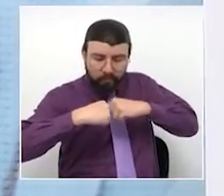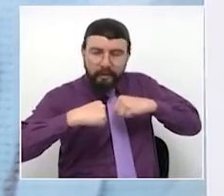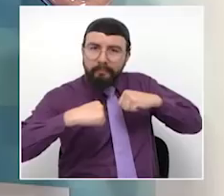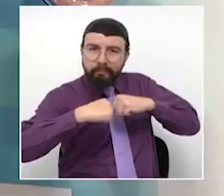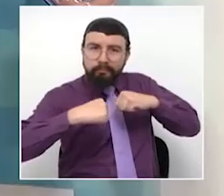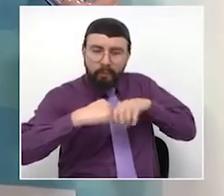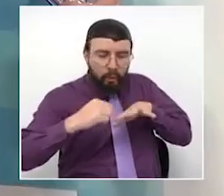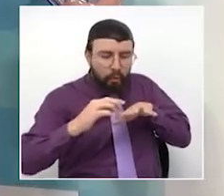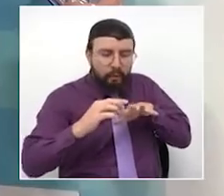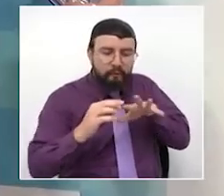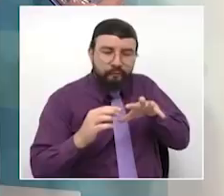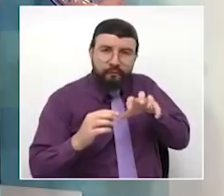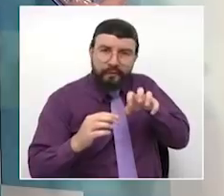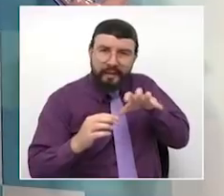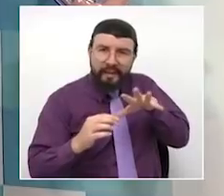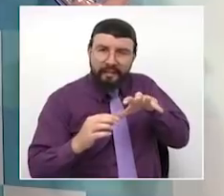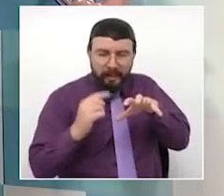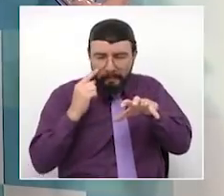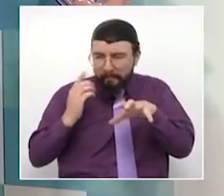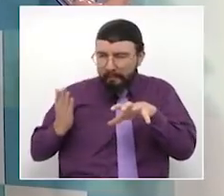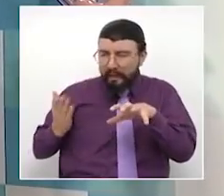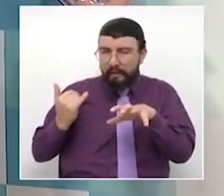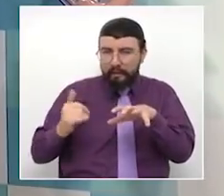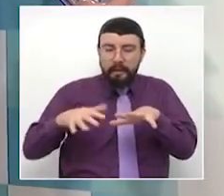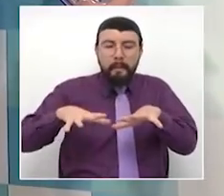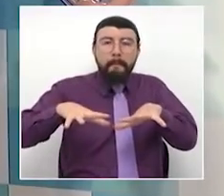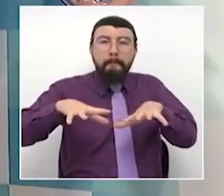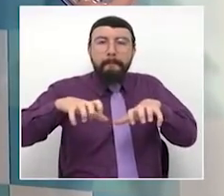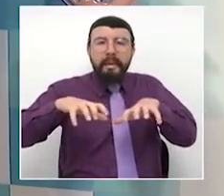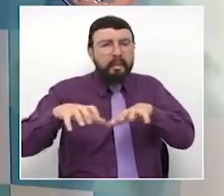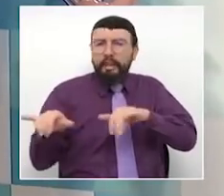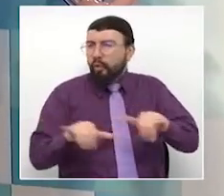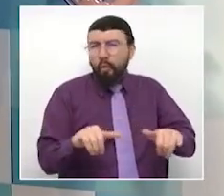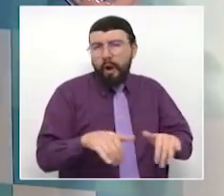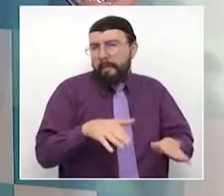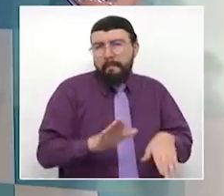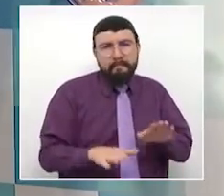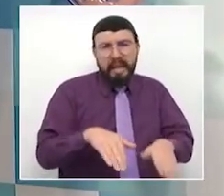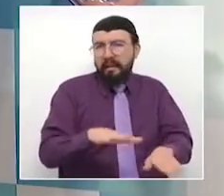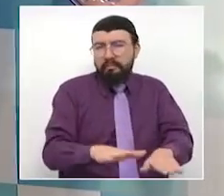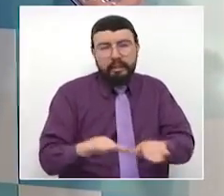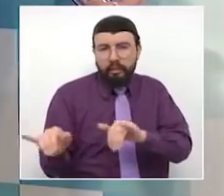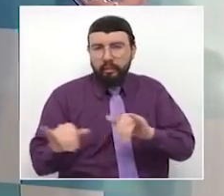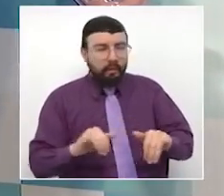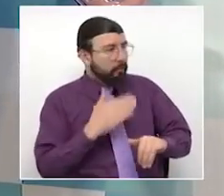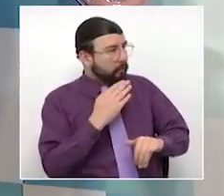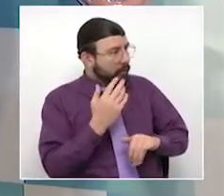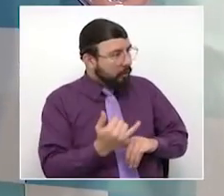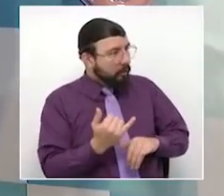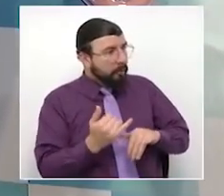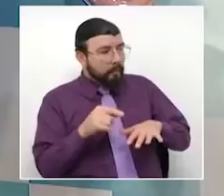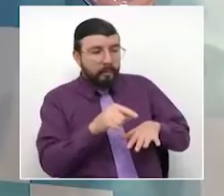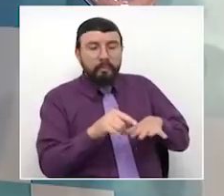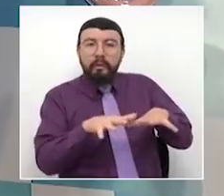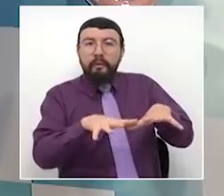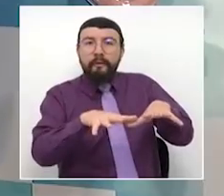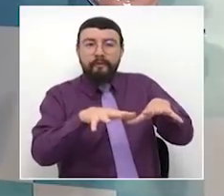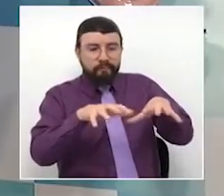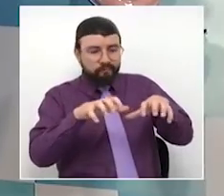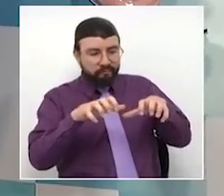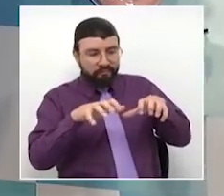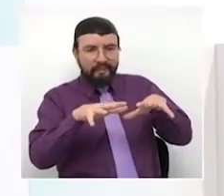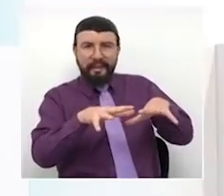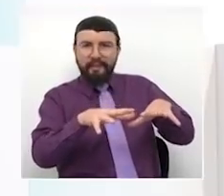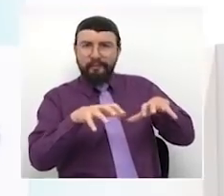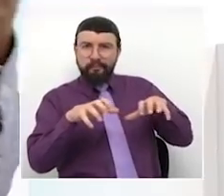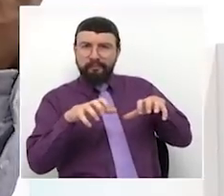que, lo voy a mostrar en mi mano, porque no puedo mostrarles el pie. Este movimiento que hace es porque aquí hay una laminilla y